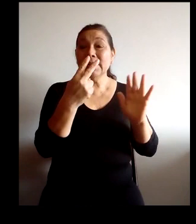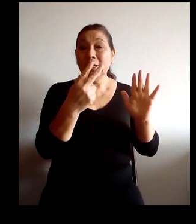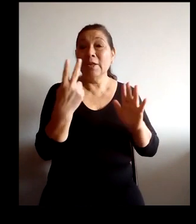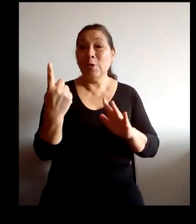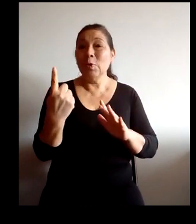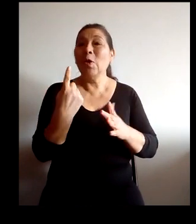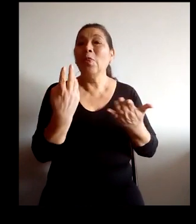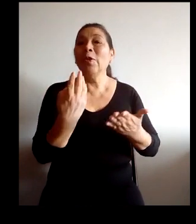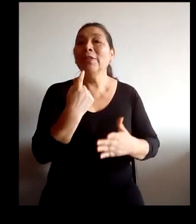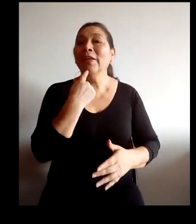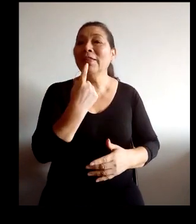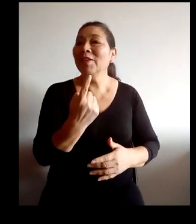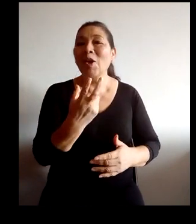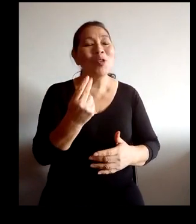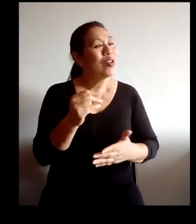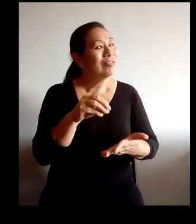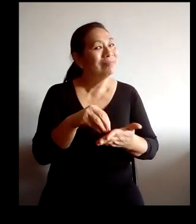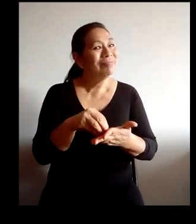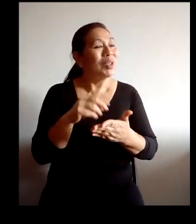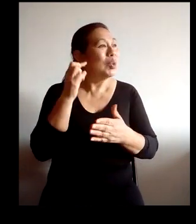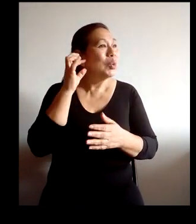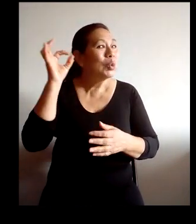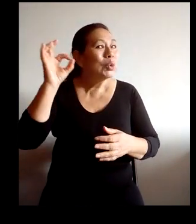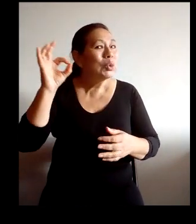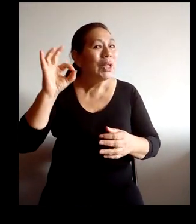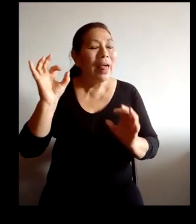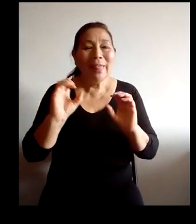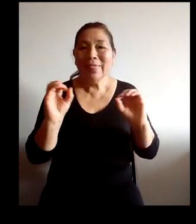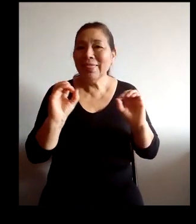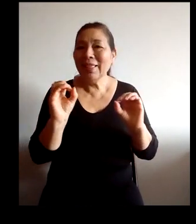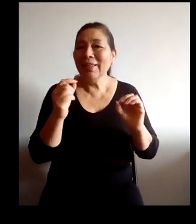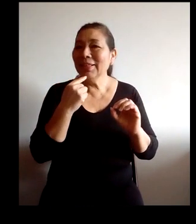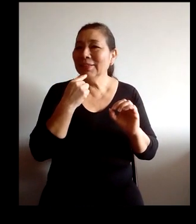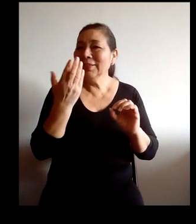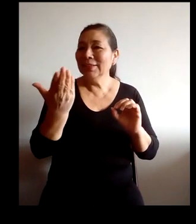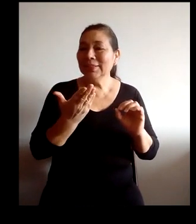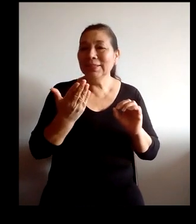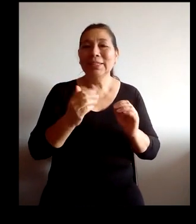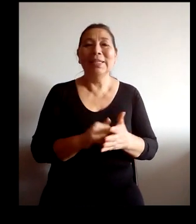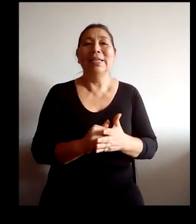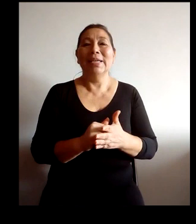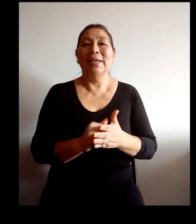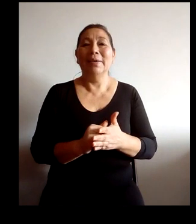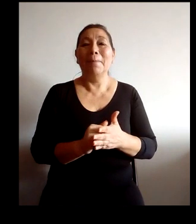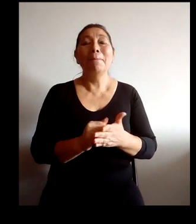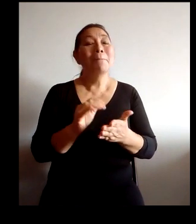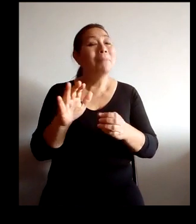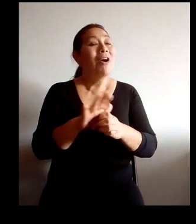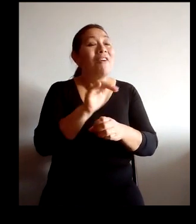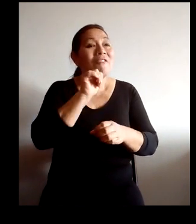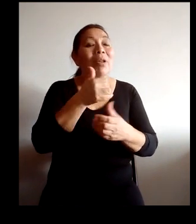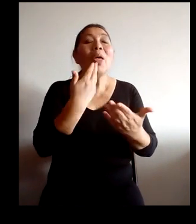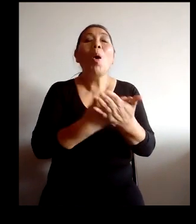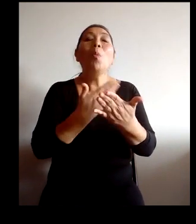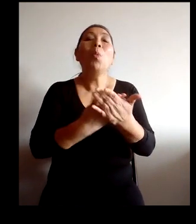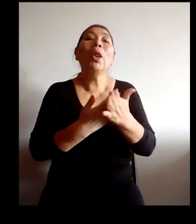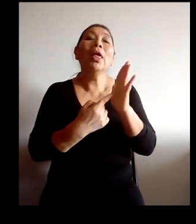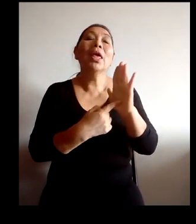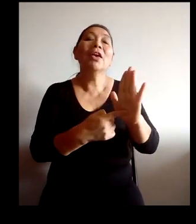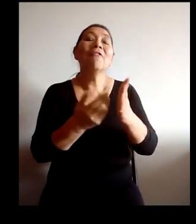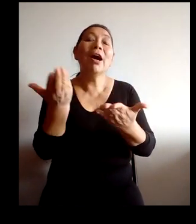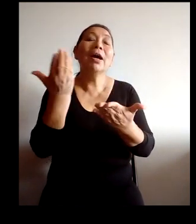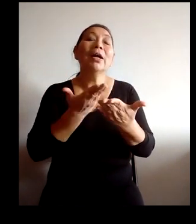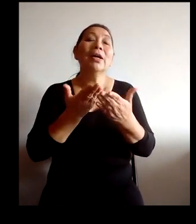y, es más, existe una falta de probanza del nexo de causalidad de la hipoacusia. Y para cerrar mi intervención